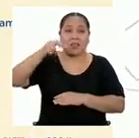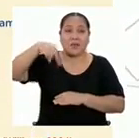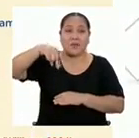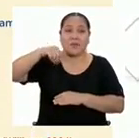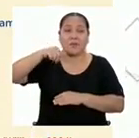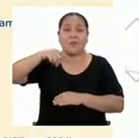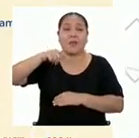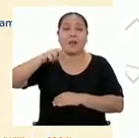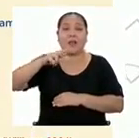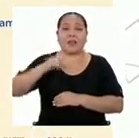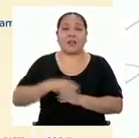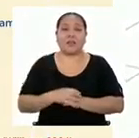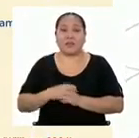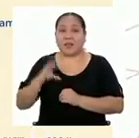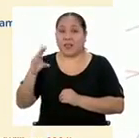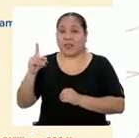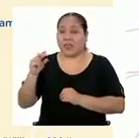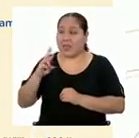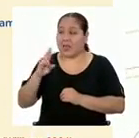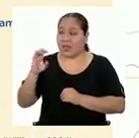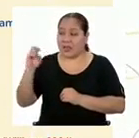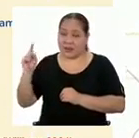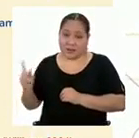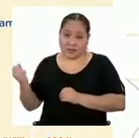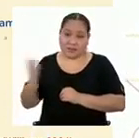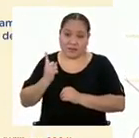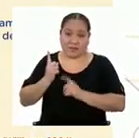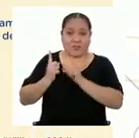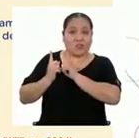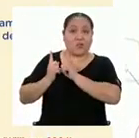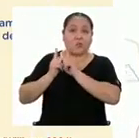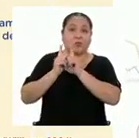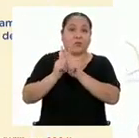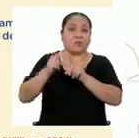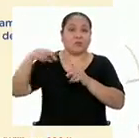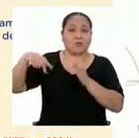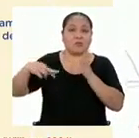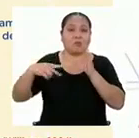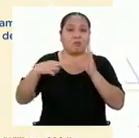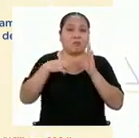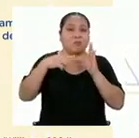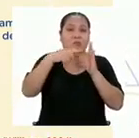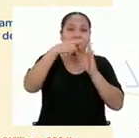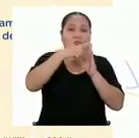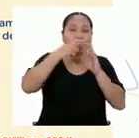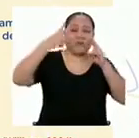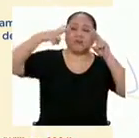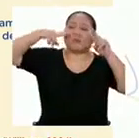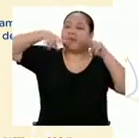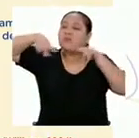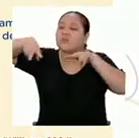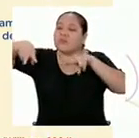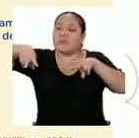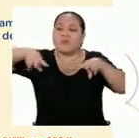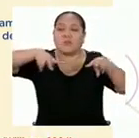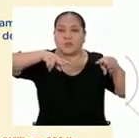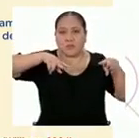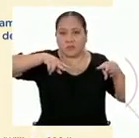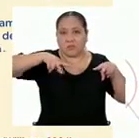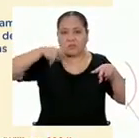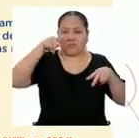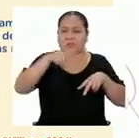sol del mediodía y caminamos hacia arriba, pasando el cercado del oso hasta alcanzar una vista panorámica, con